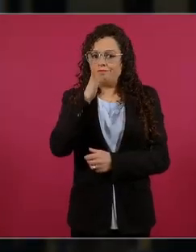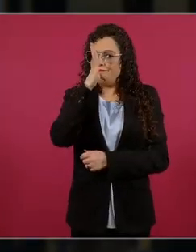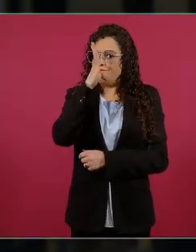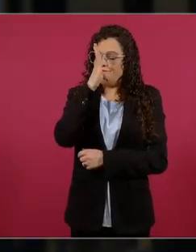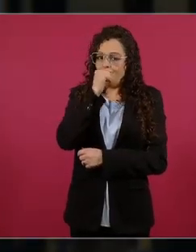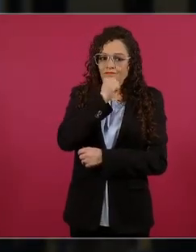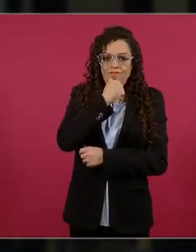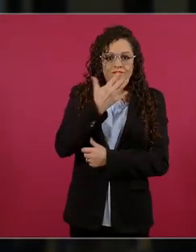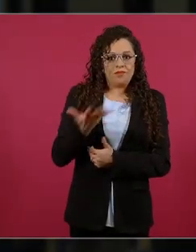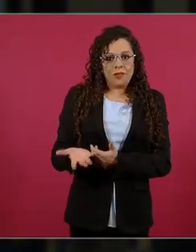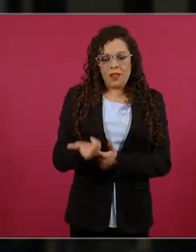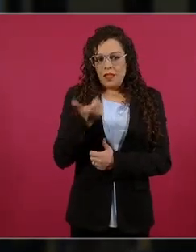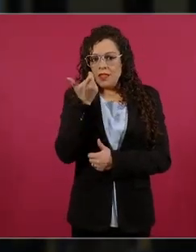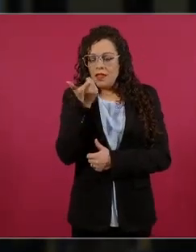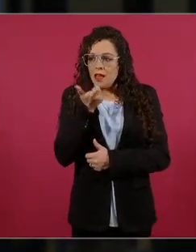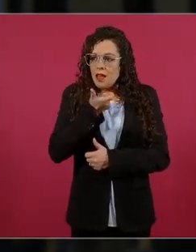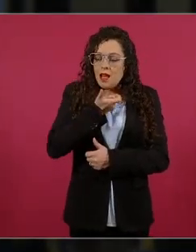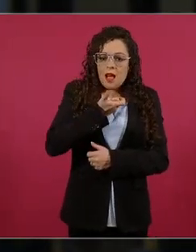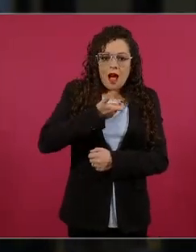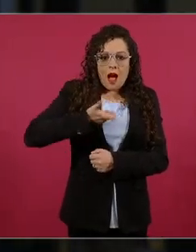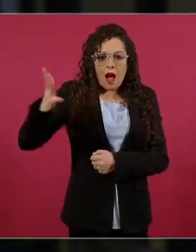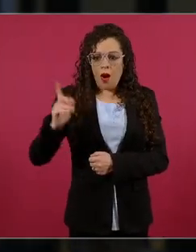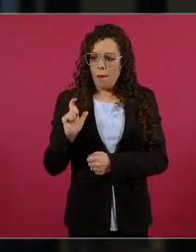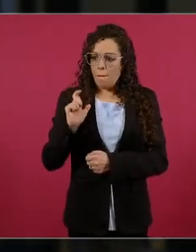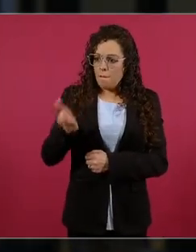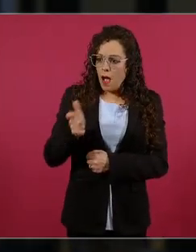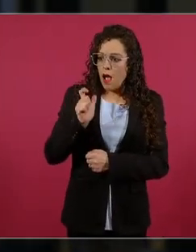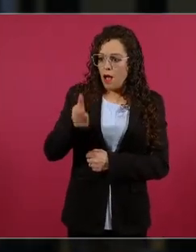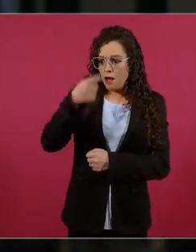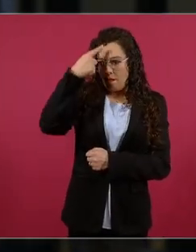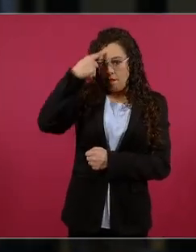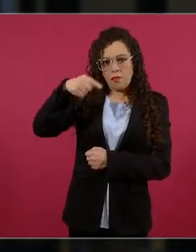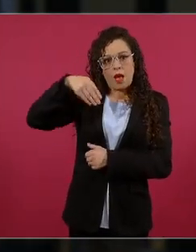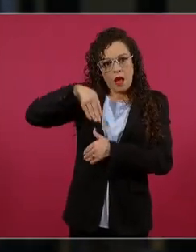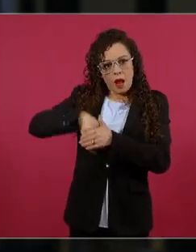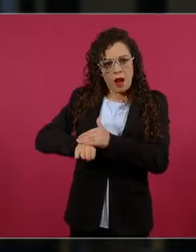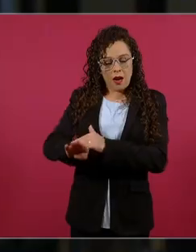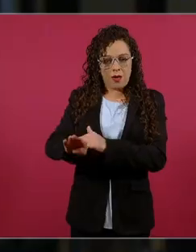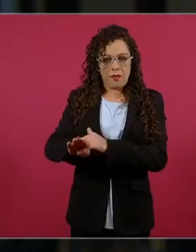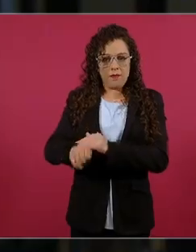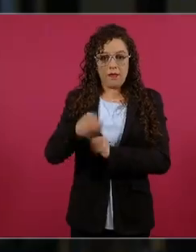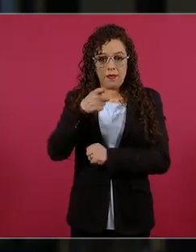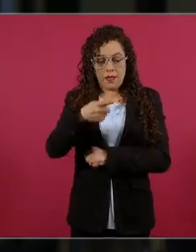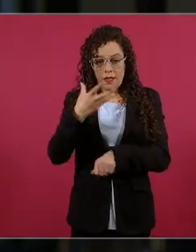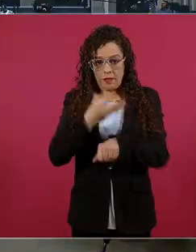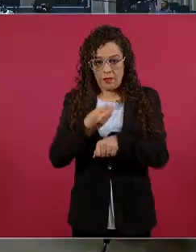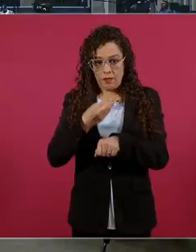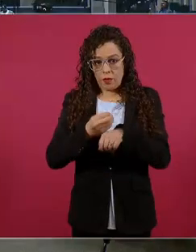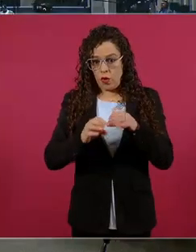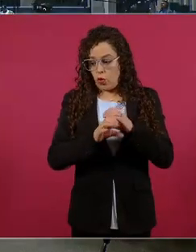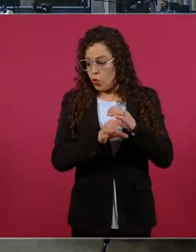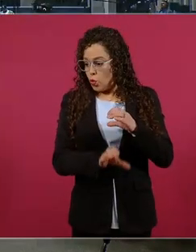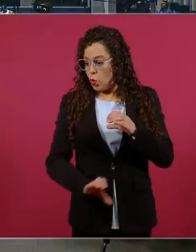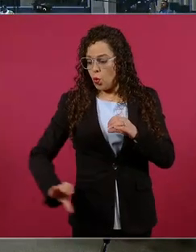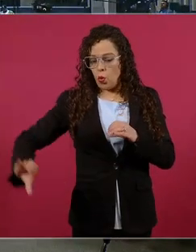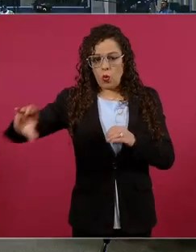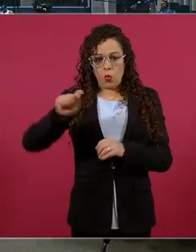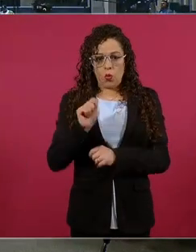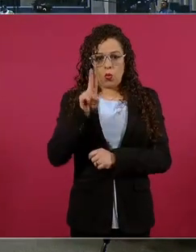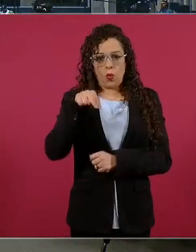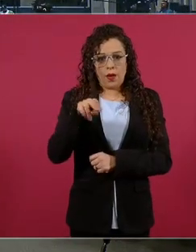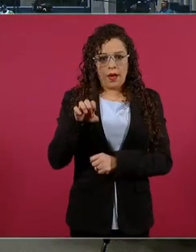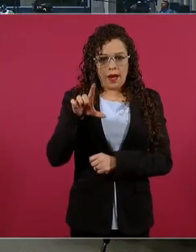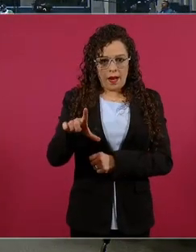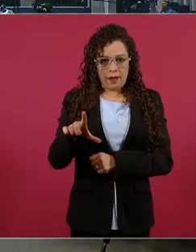Ellos señalan también que esta construcción de este túnel que pasa por abajo del río lo construyeron durante